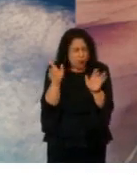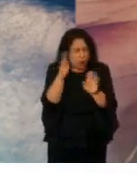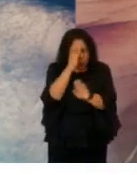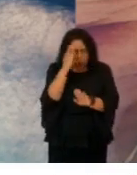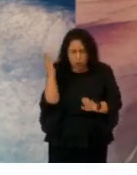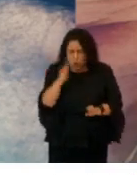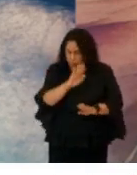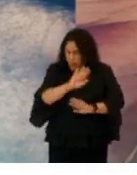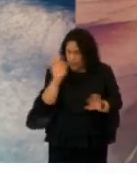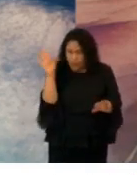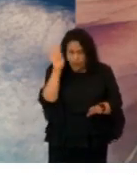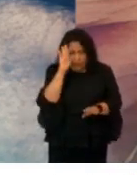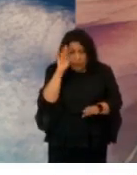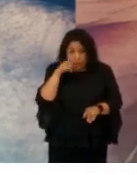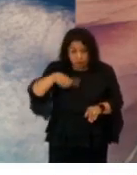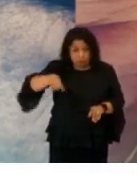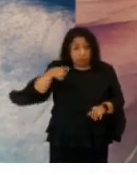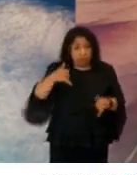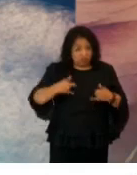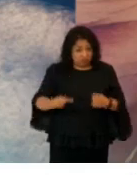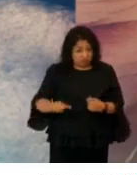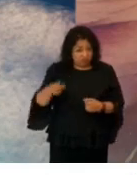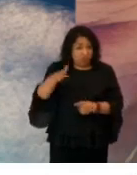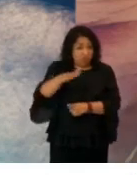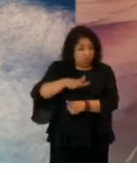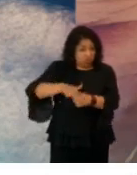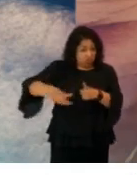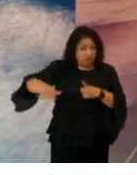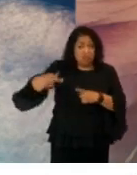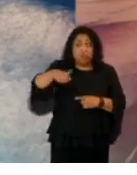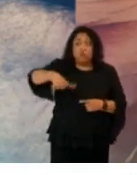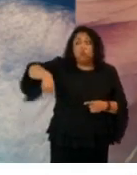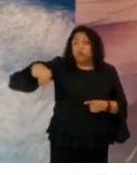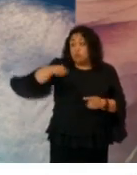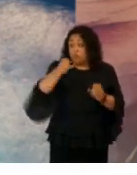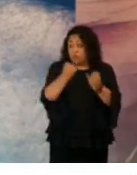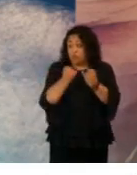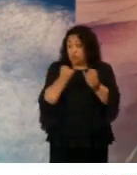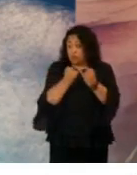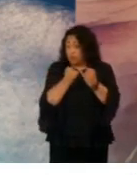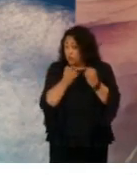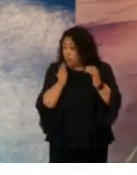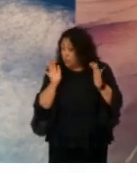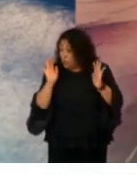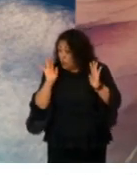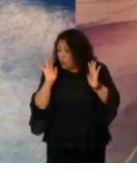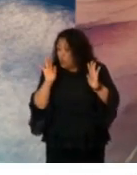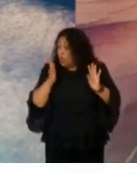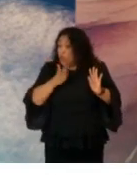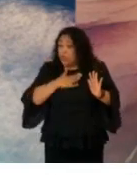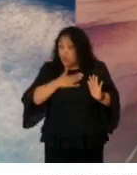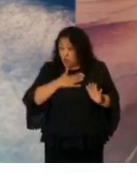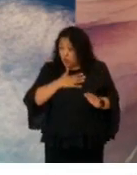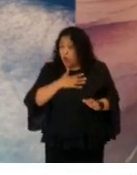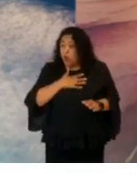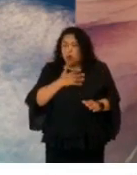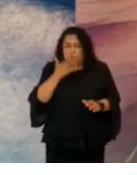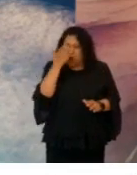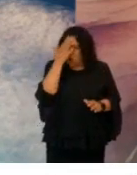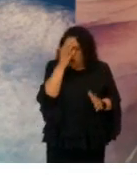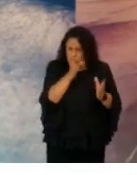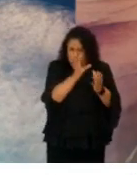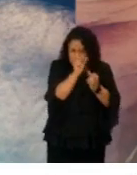barbaridad. Y estos chicos están creciendo en un contexto en donde ustedes también, y con esto cierro, conozco mucho la